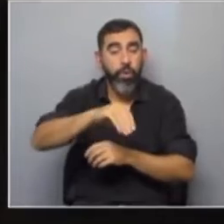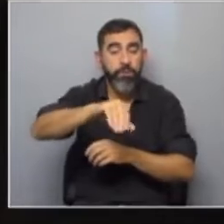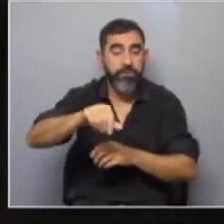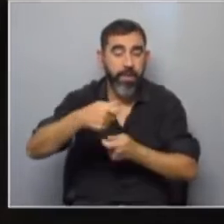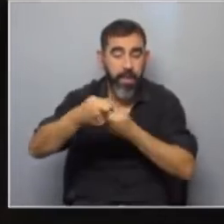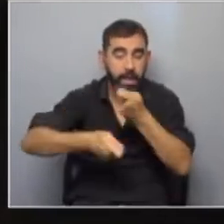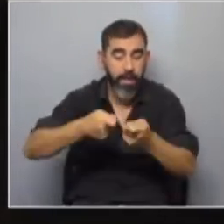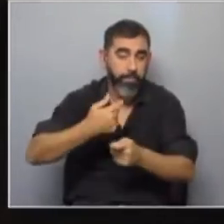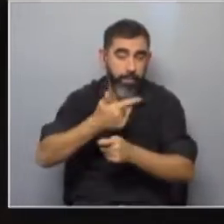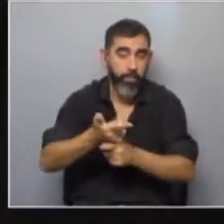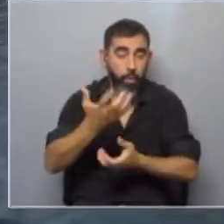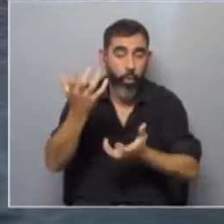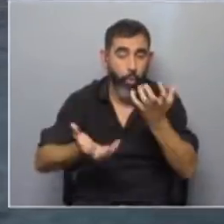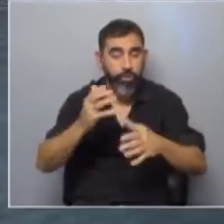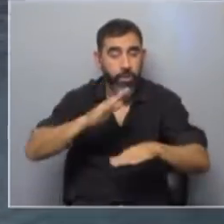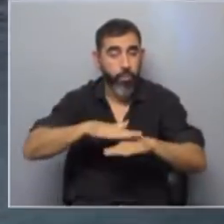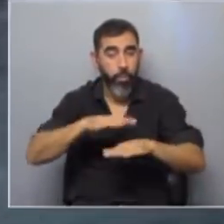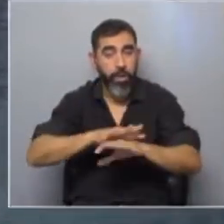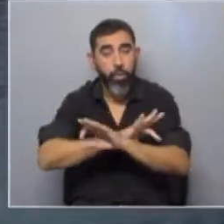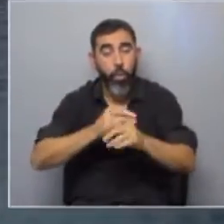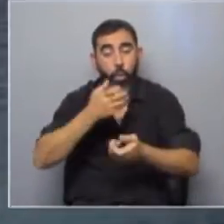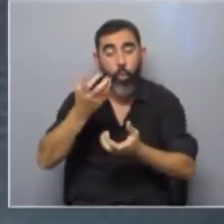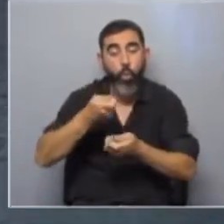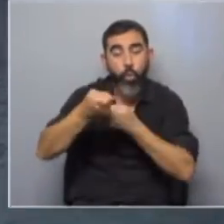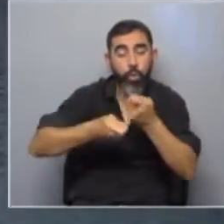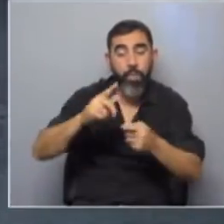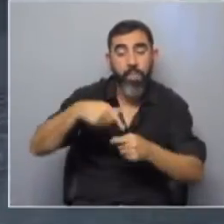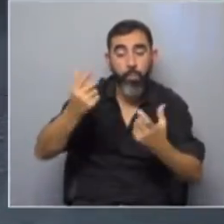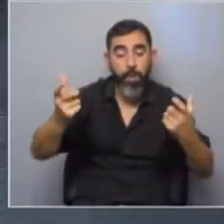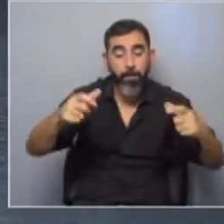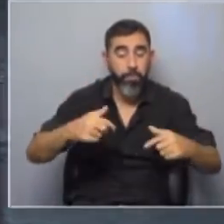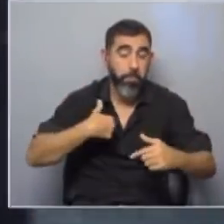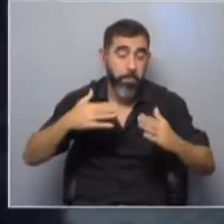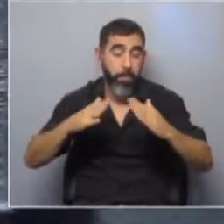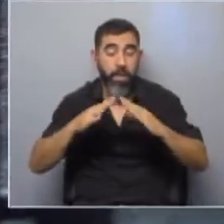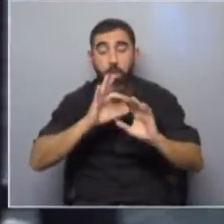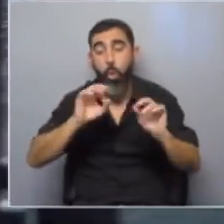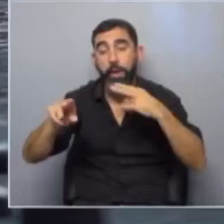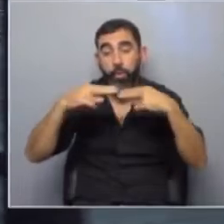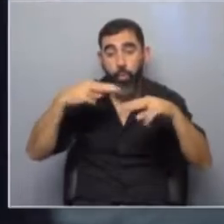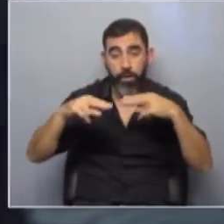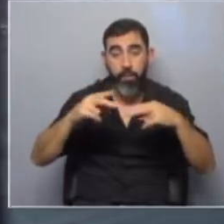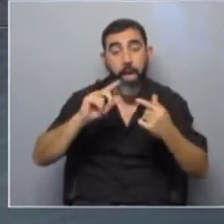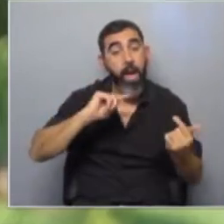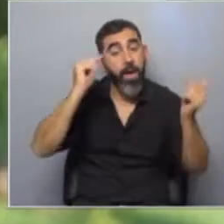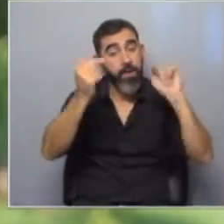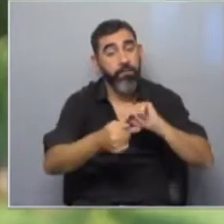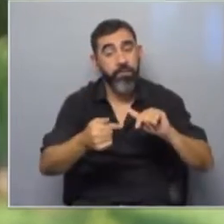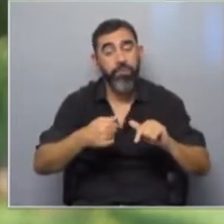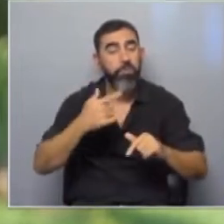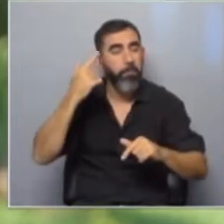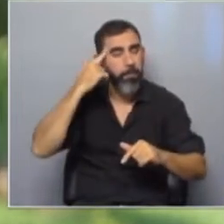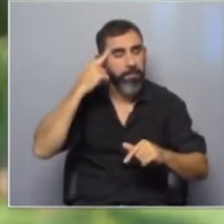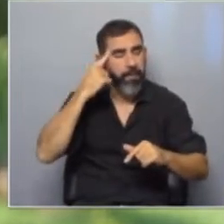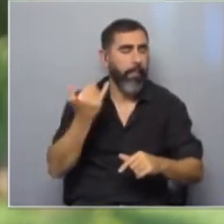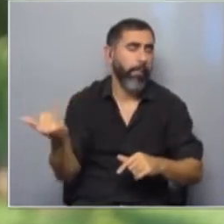agreguen sal al cocinar o agreguen sal en el plato, ya sea en su casa o en un restaurante. Por el contrario, cuando las personas tienden